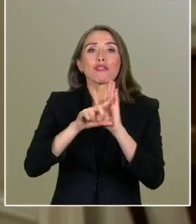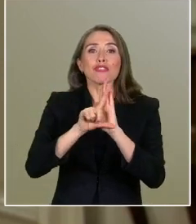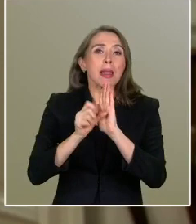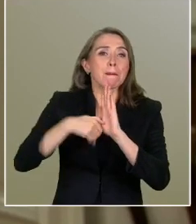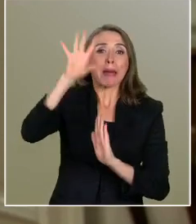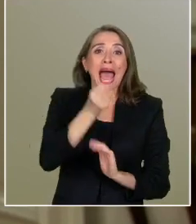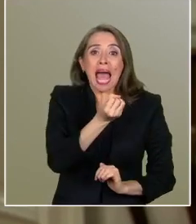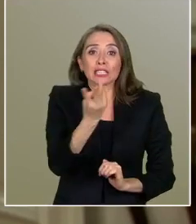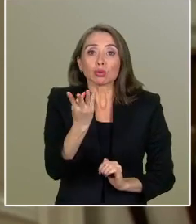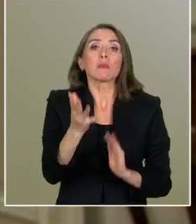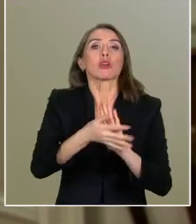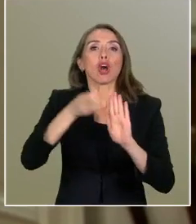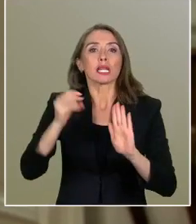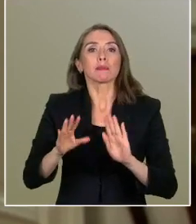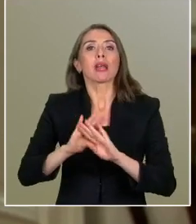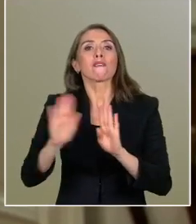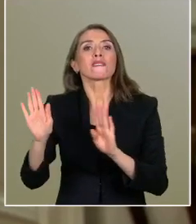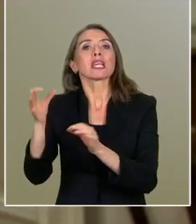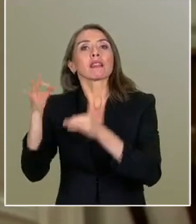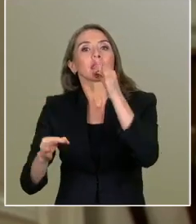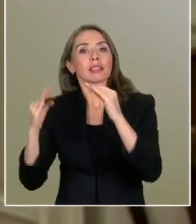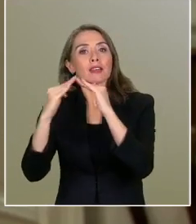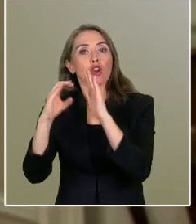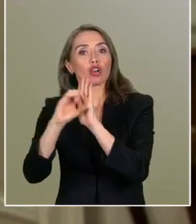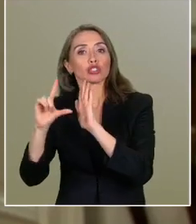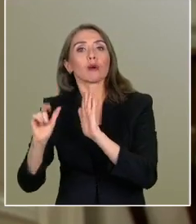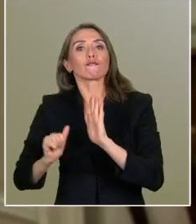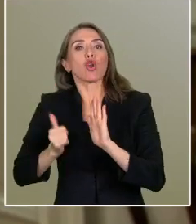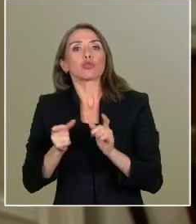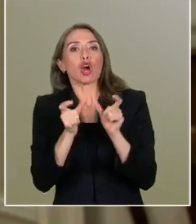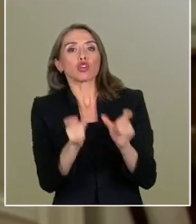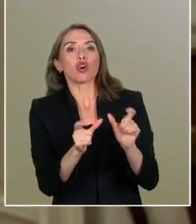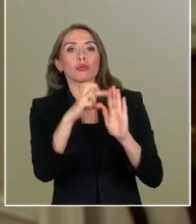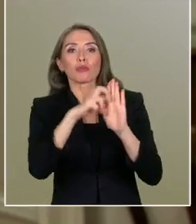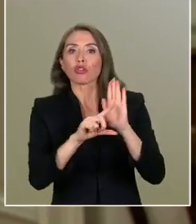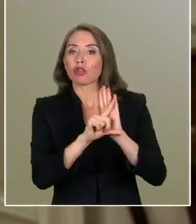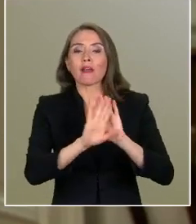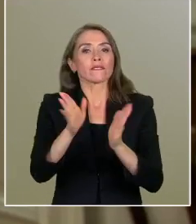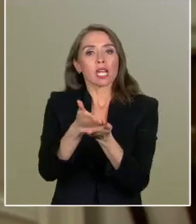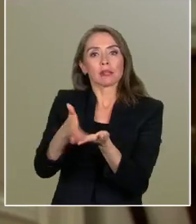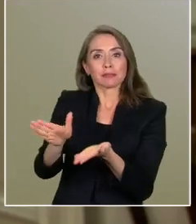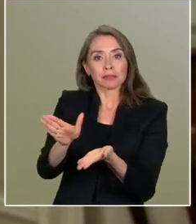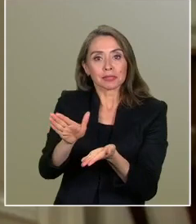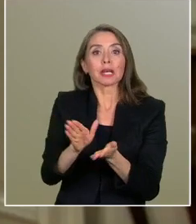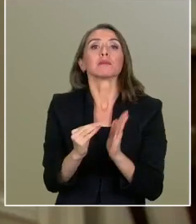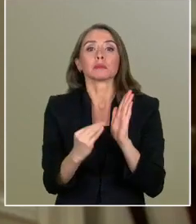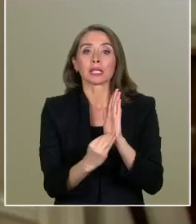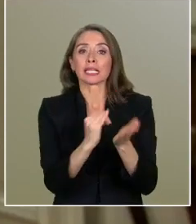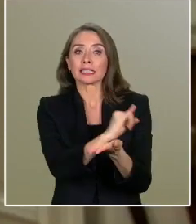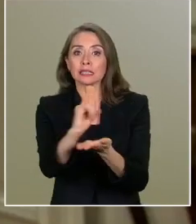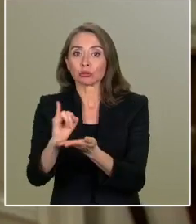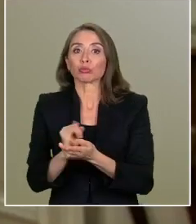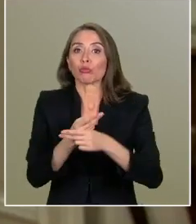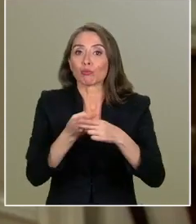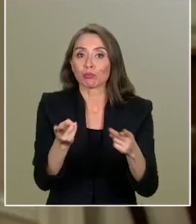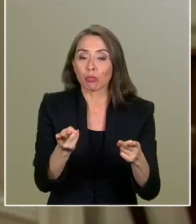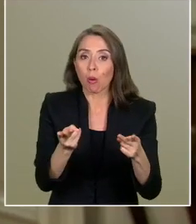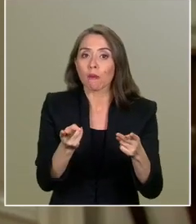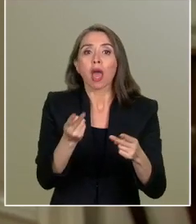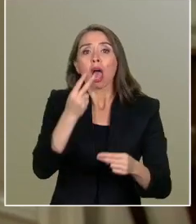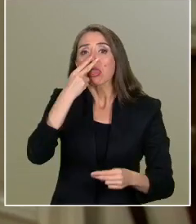y se elimina el control preventivo voluntario del tribunal constitucional también se establece explícitamente y los órganos públicos